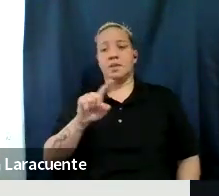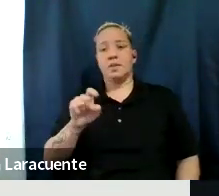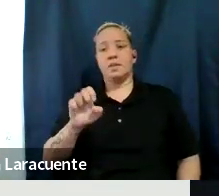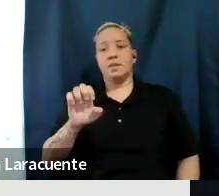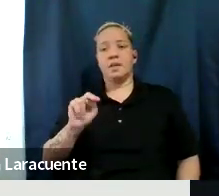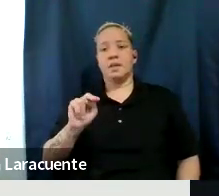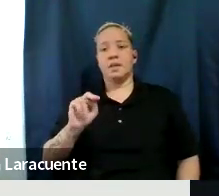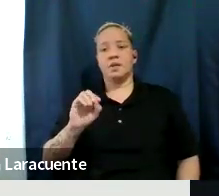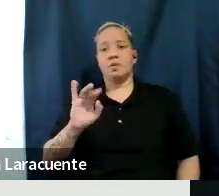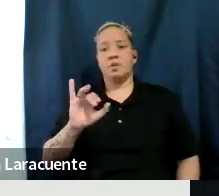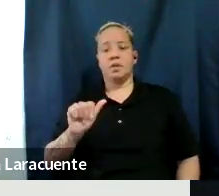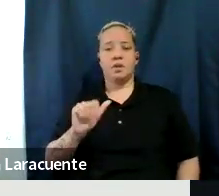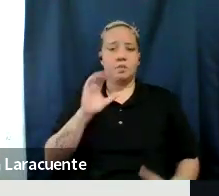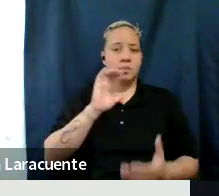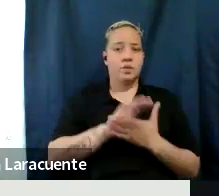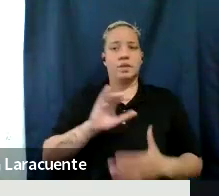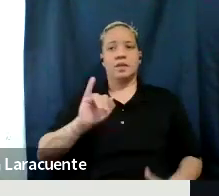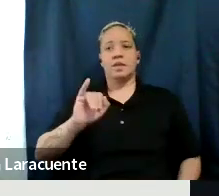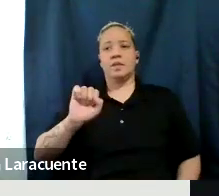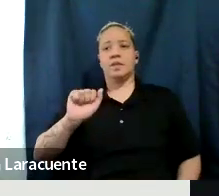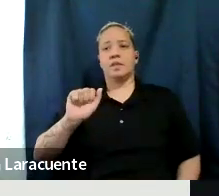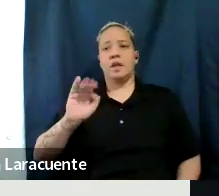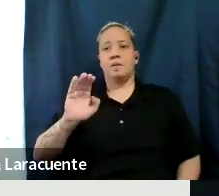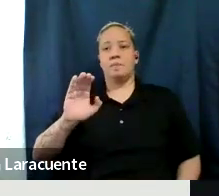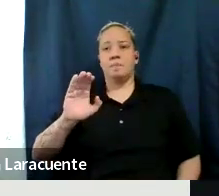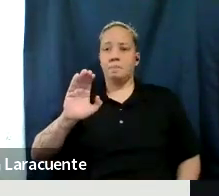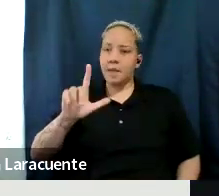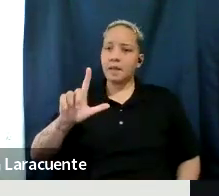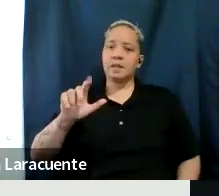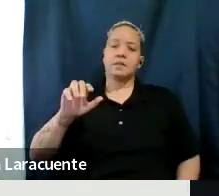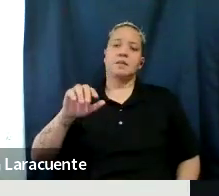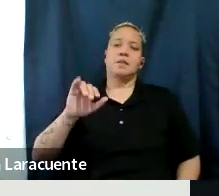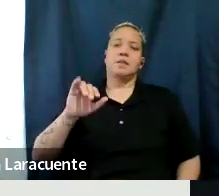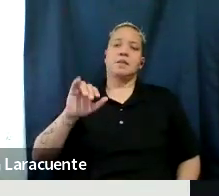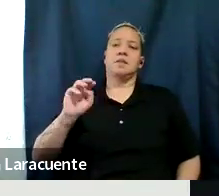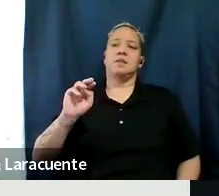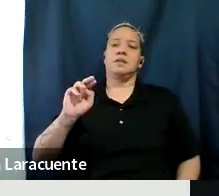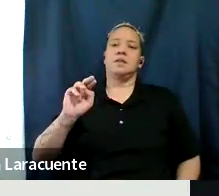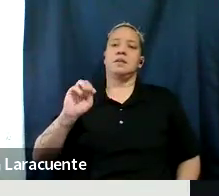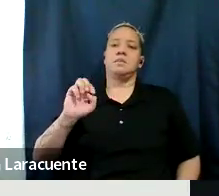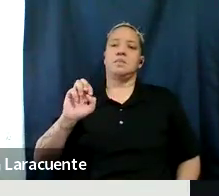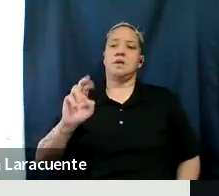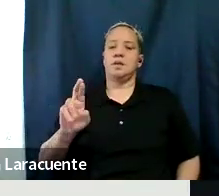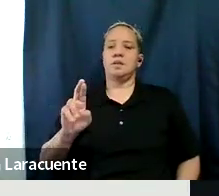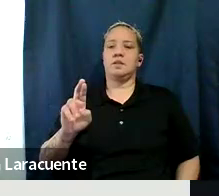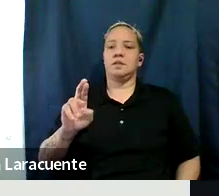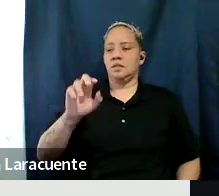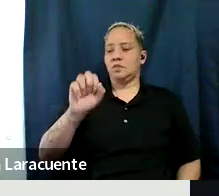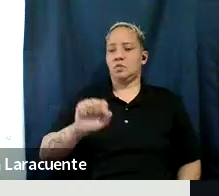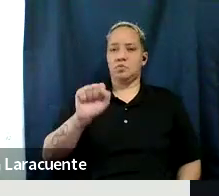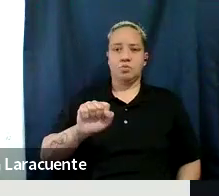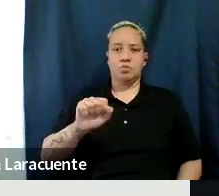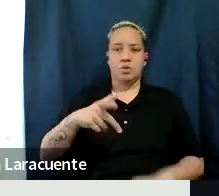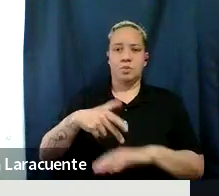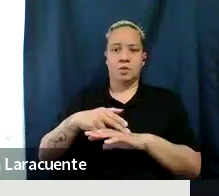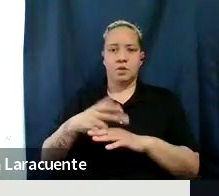que sería su esposa Isabel Aimar y Luca, que nació, que era oriunda del sur de la isla,